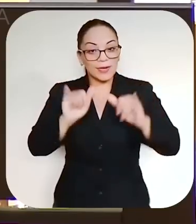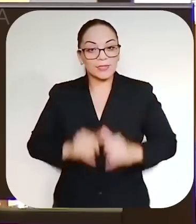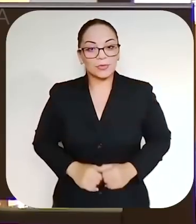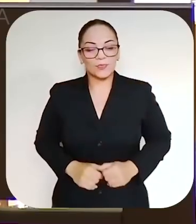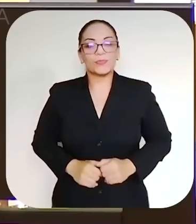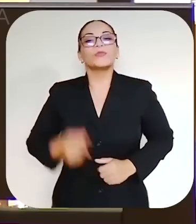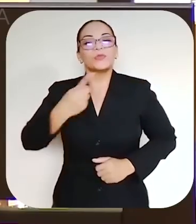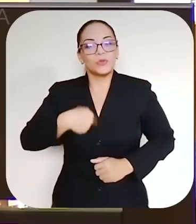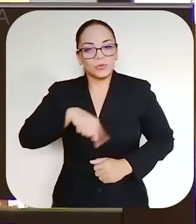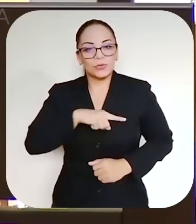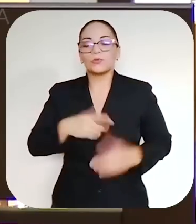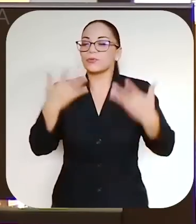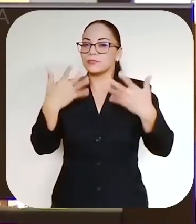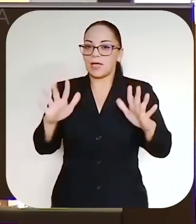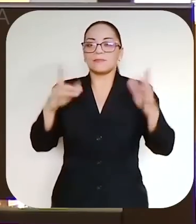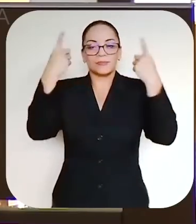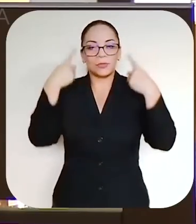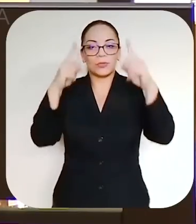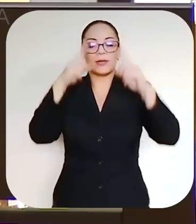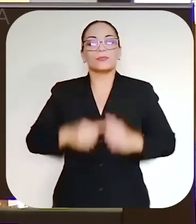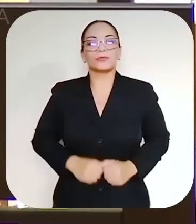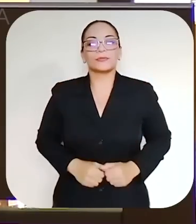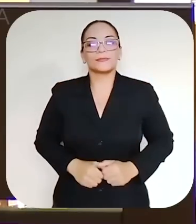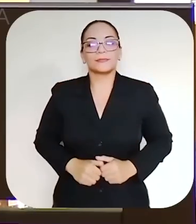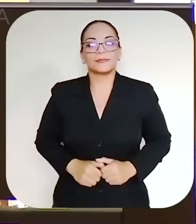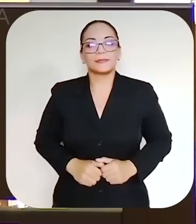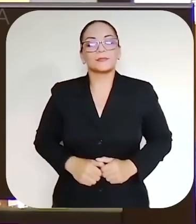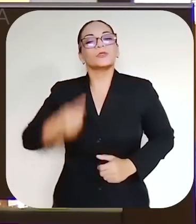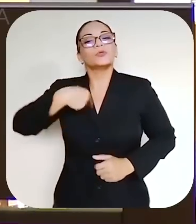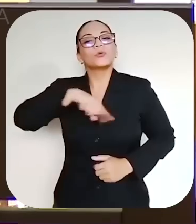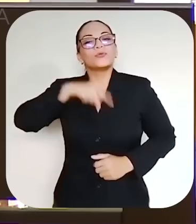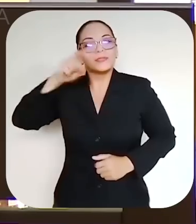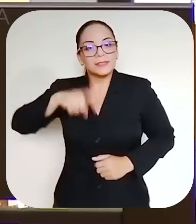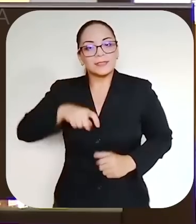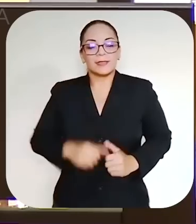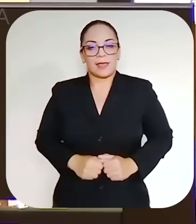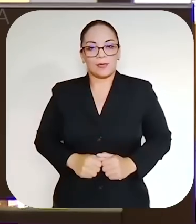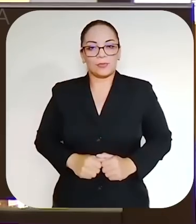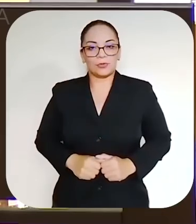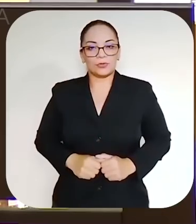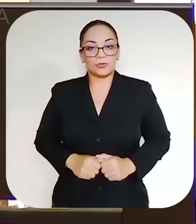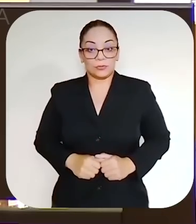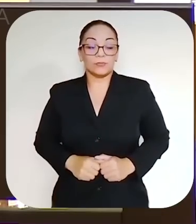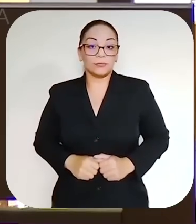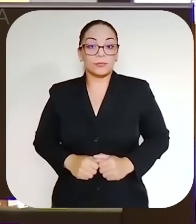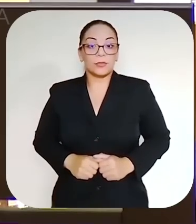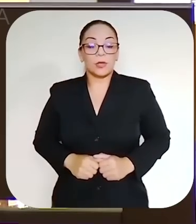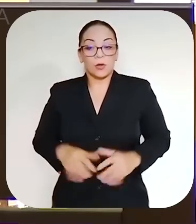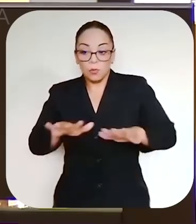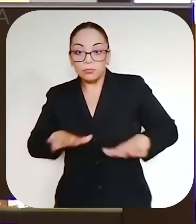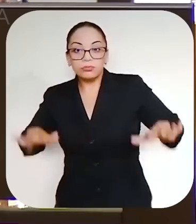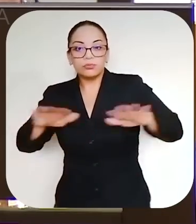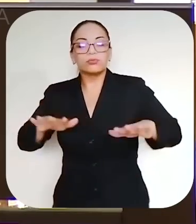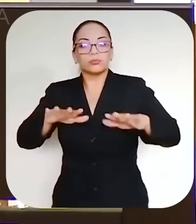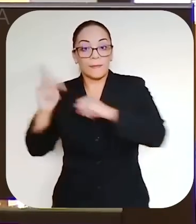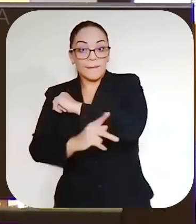es posible hacer estas cosas nosotros ya lo hicimos y necesitamos como región para